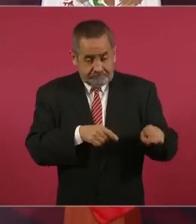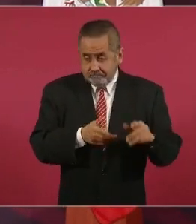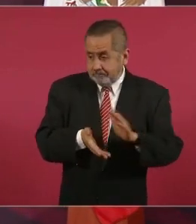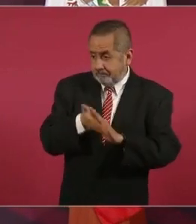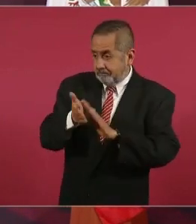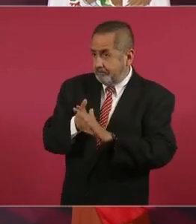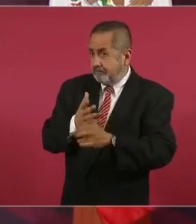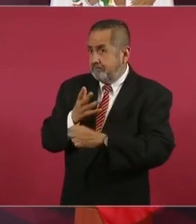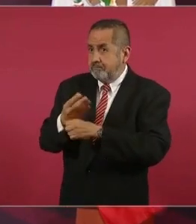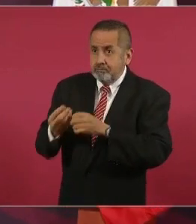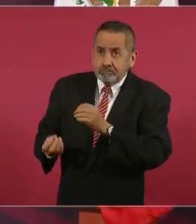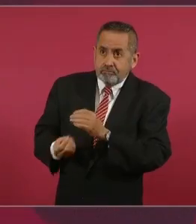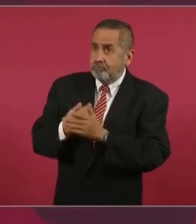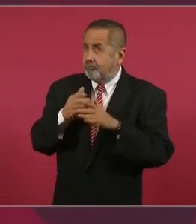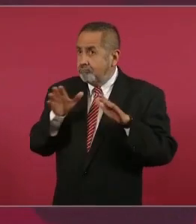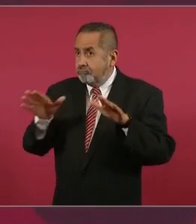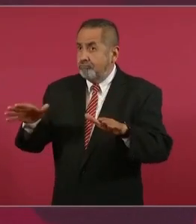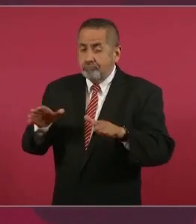empresas